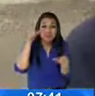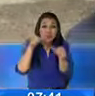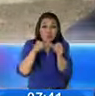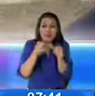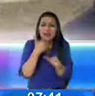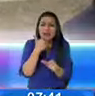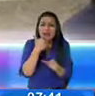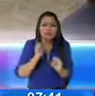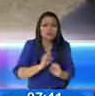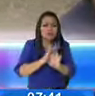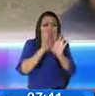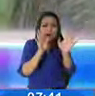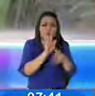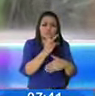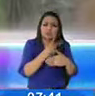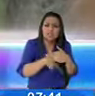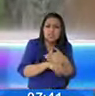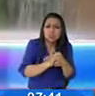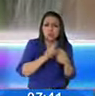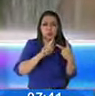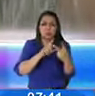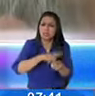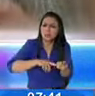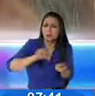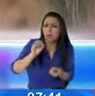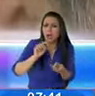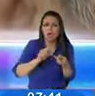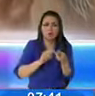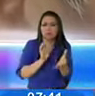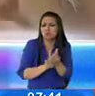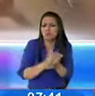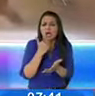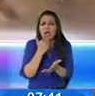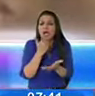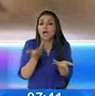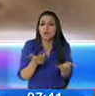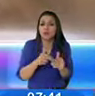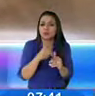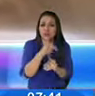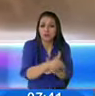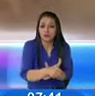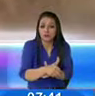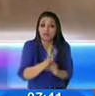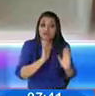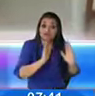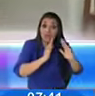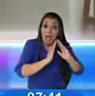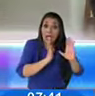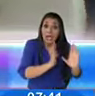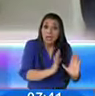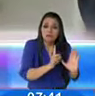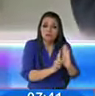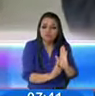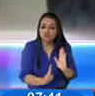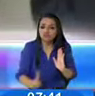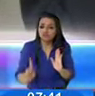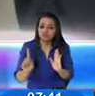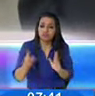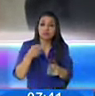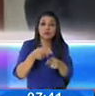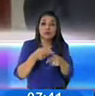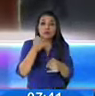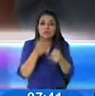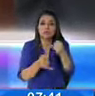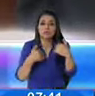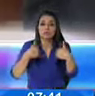los recuerdos de sus hijos, hermanos, nietos o esposa, del que alguna vez fue su hogar, incluso de su nombre y